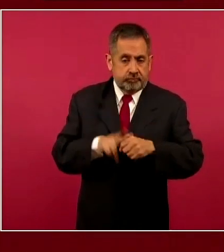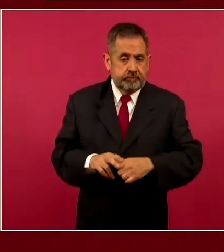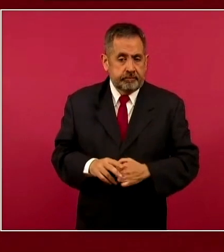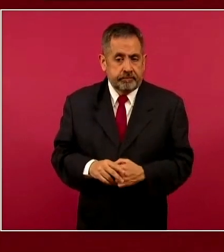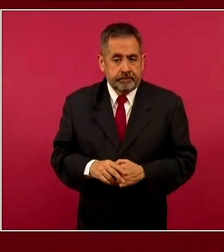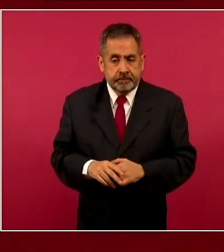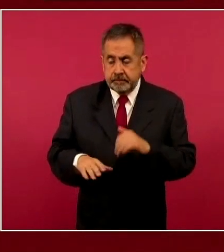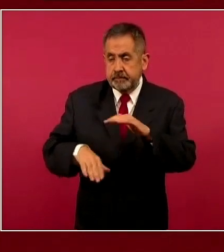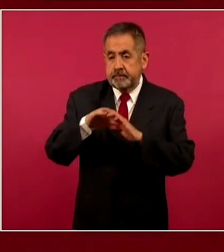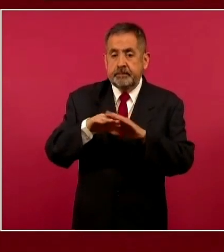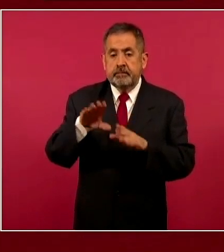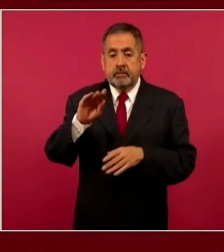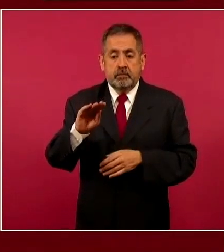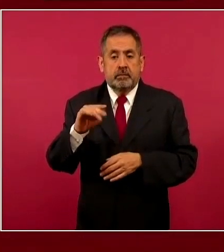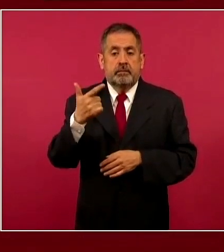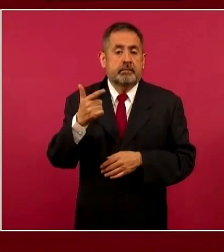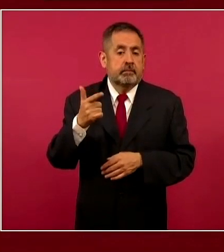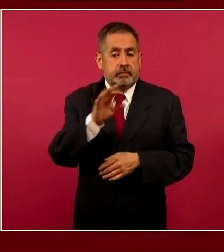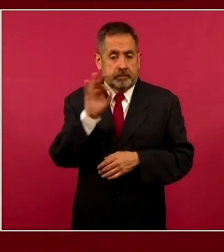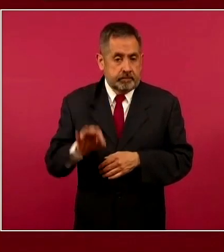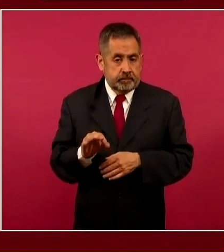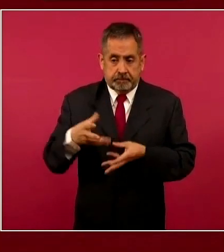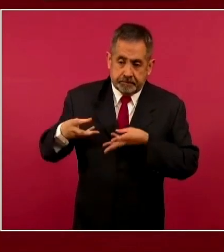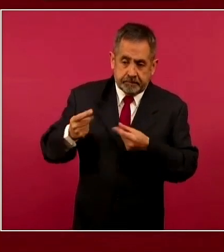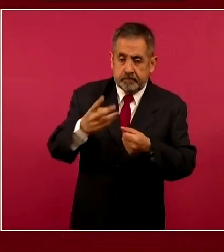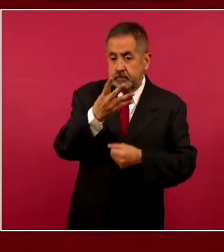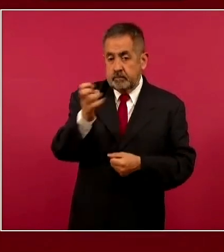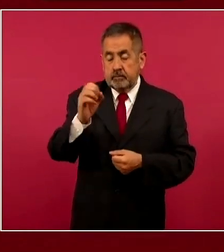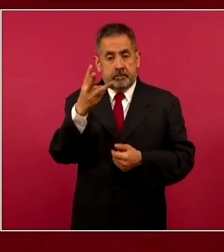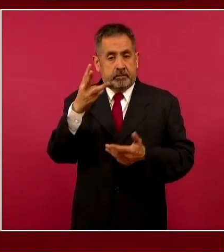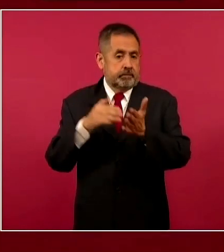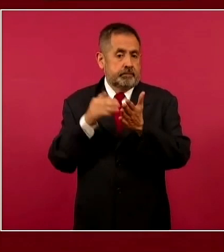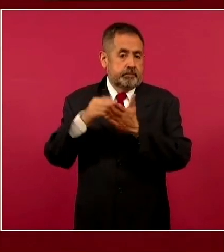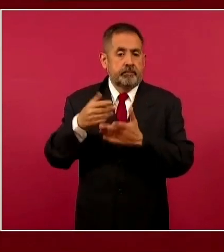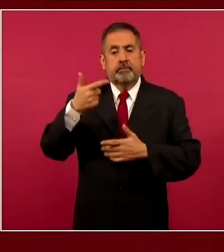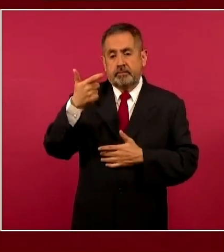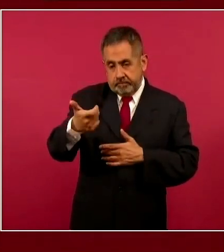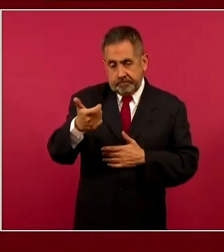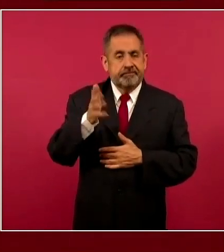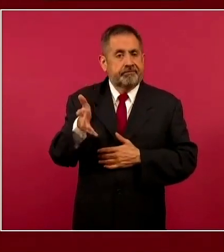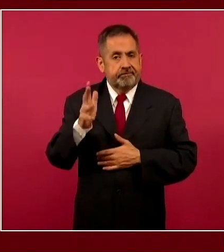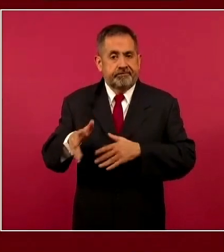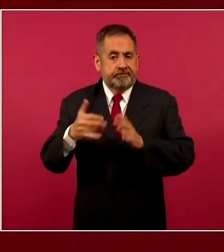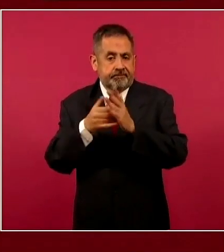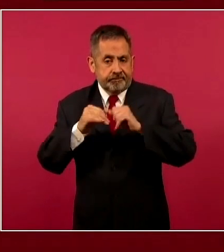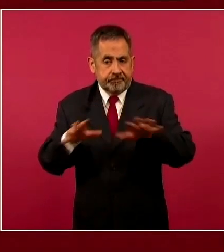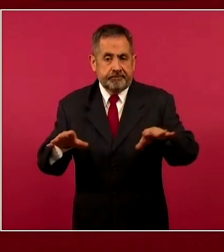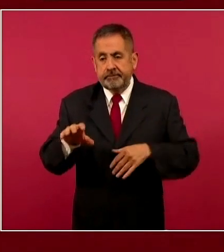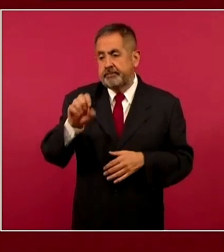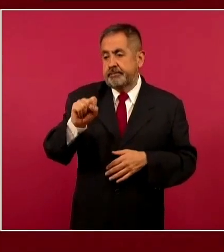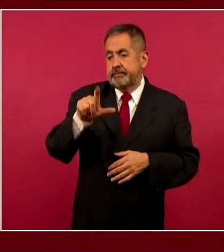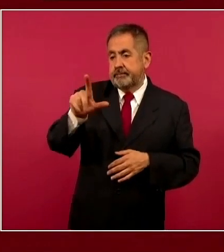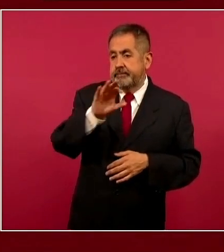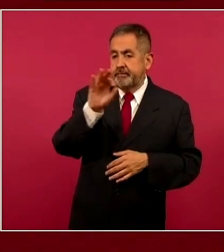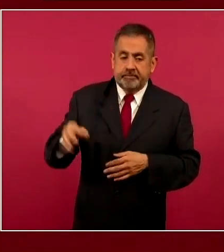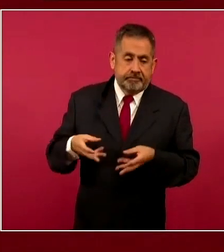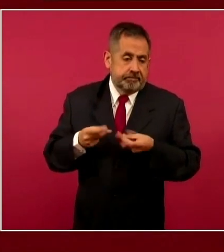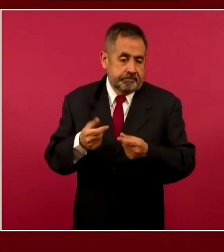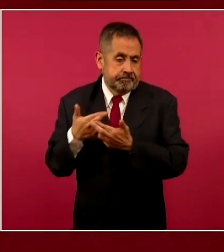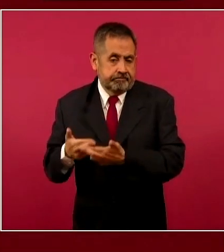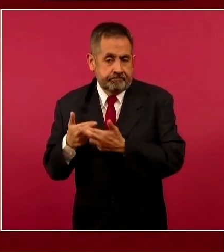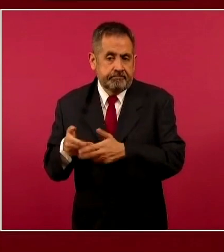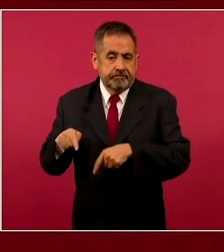el 97% y la inversión de 403 millones de pesos se han ejercido 67% del gasto.